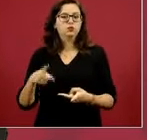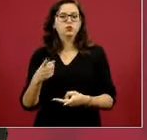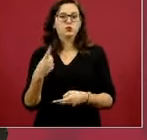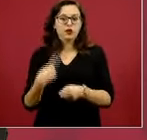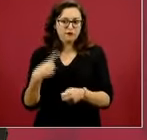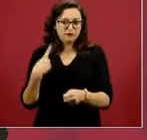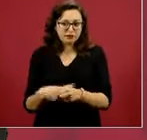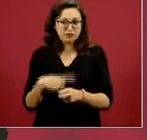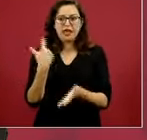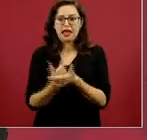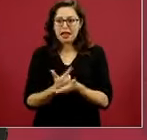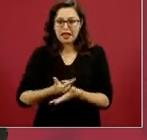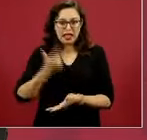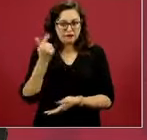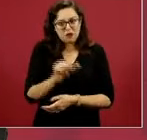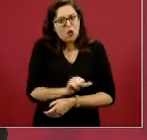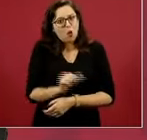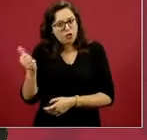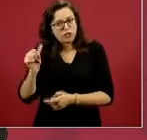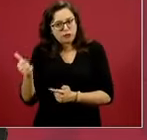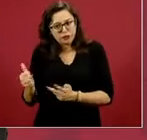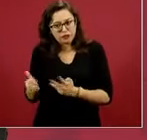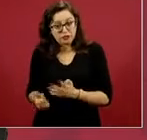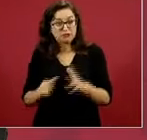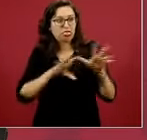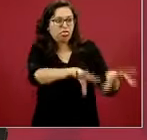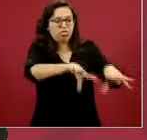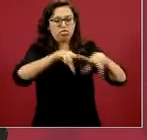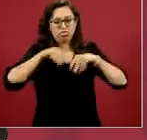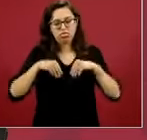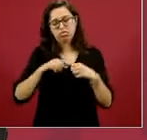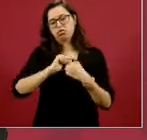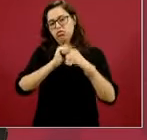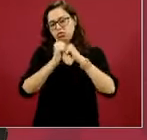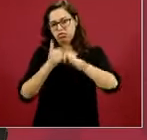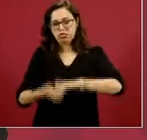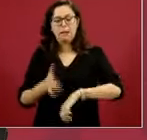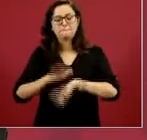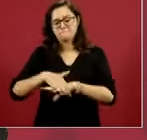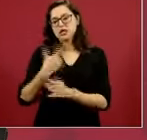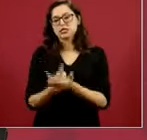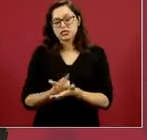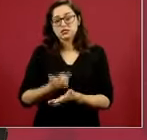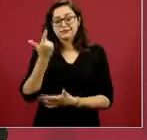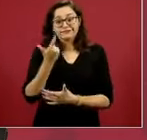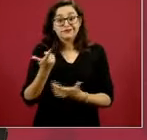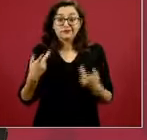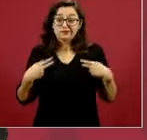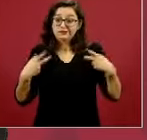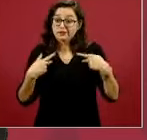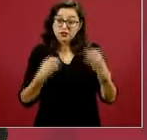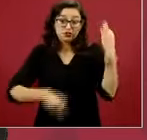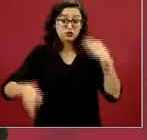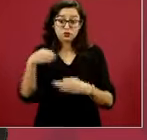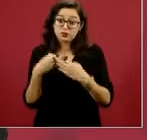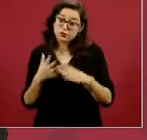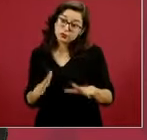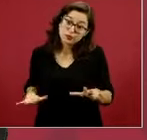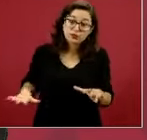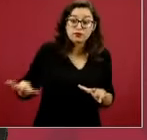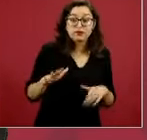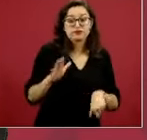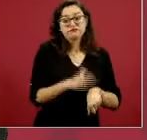enfermedades crónicas o muchos de los otros grupos de enfermedades que pueden aumentar su riesgo. Entonces también es un llamado a la población